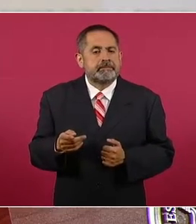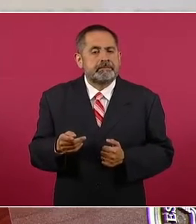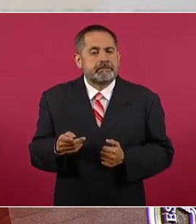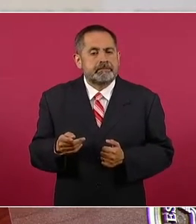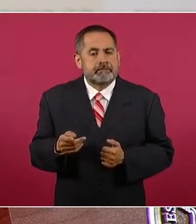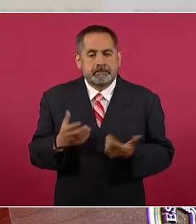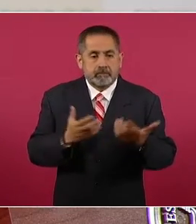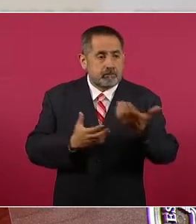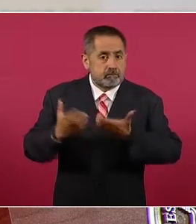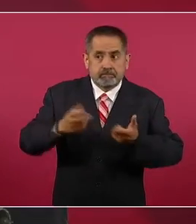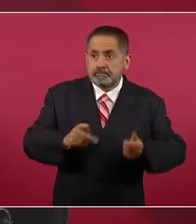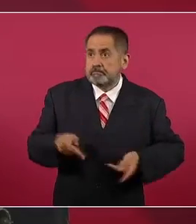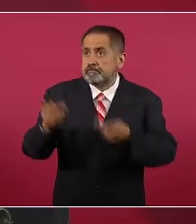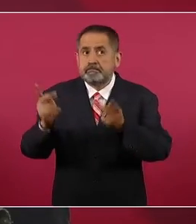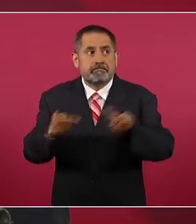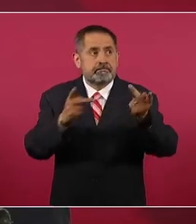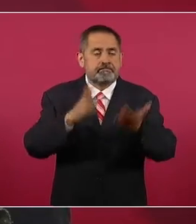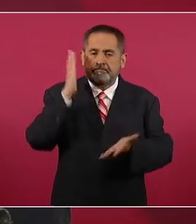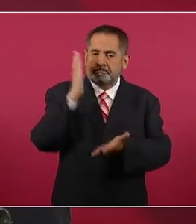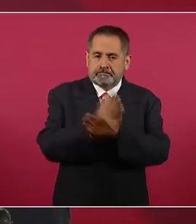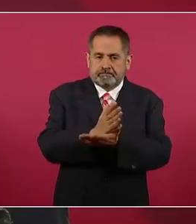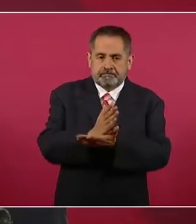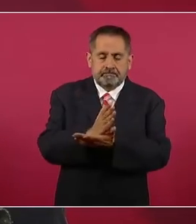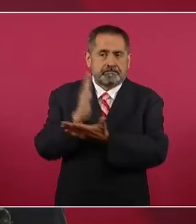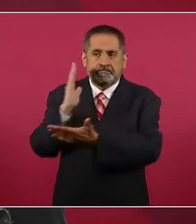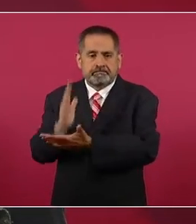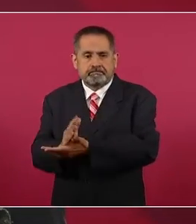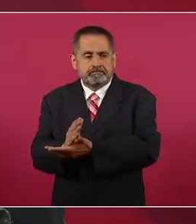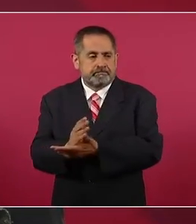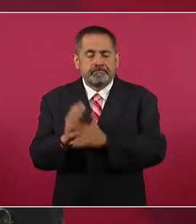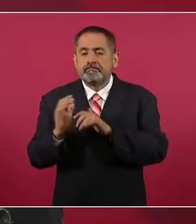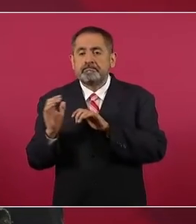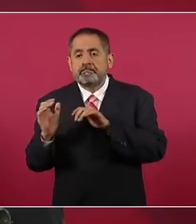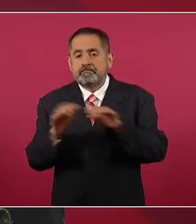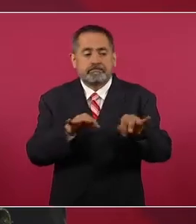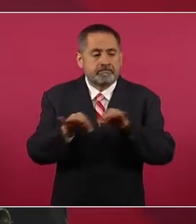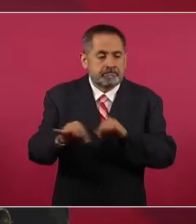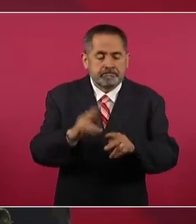el comercio, la creación de empleos,